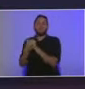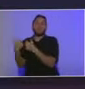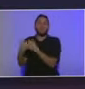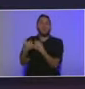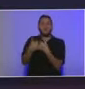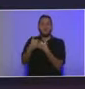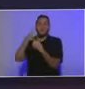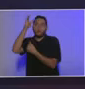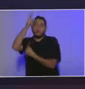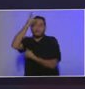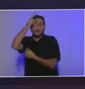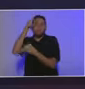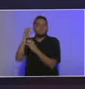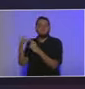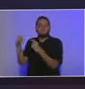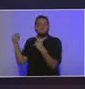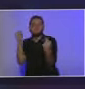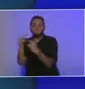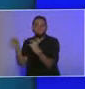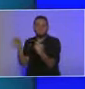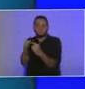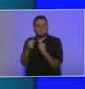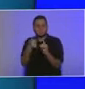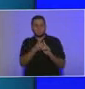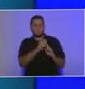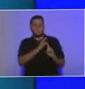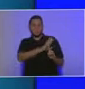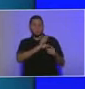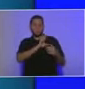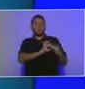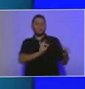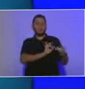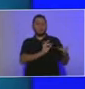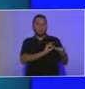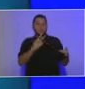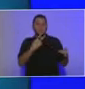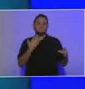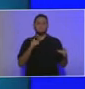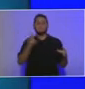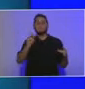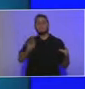coincidió supuestamente, ¿verdad? La versión de él coincide con una visita,